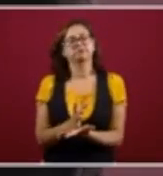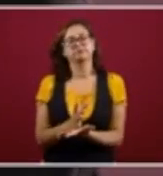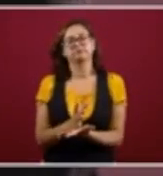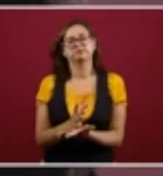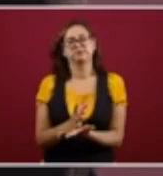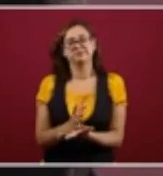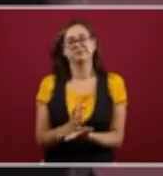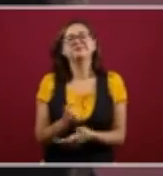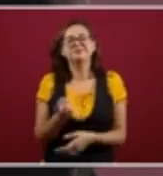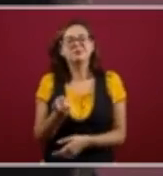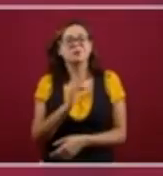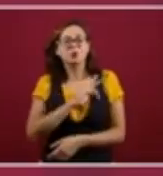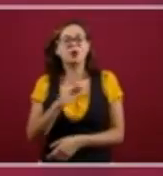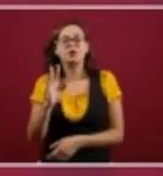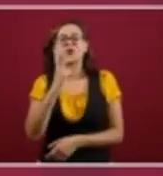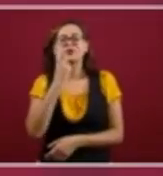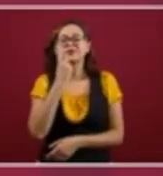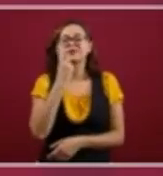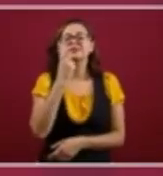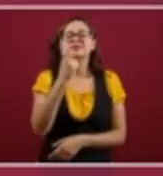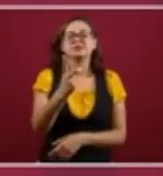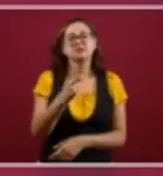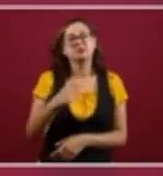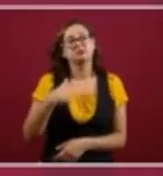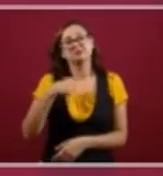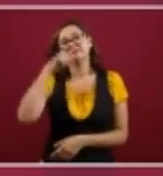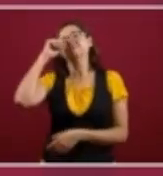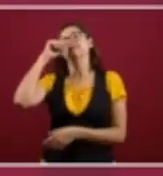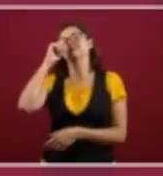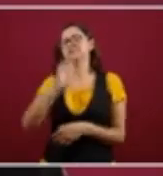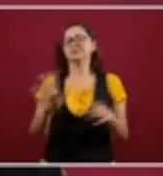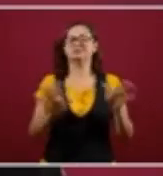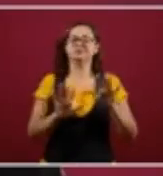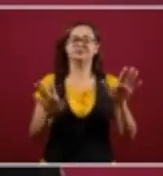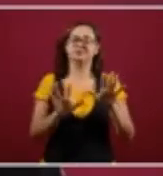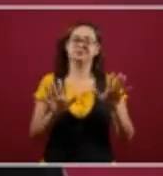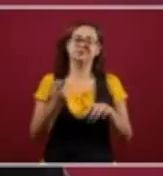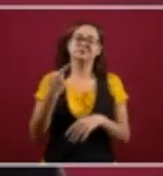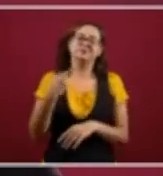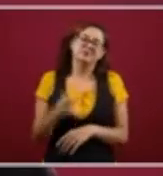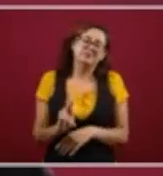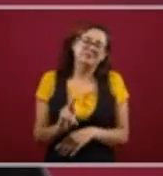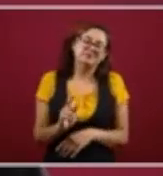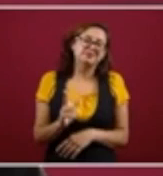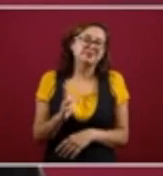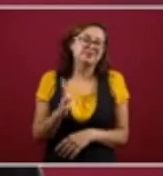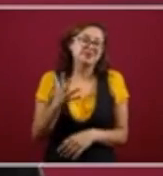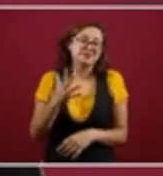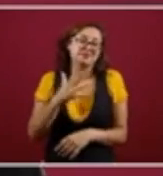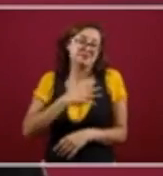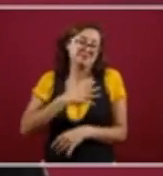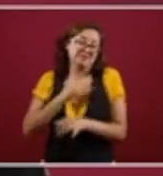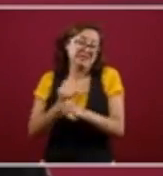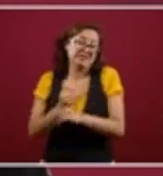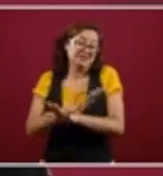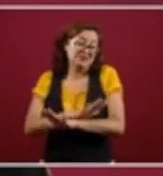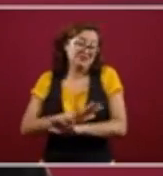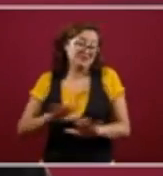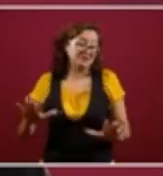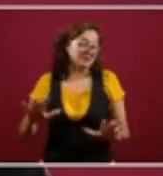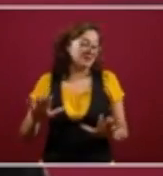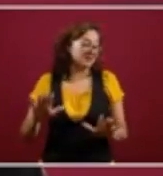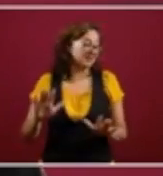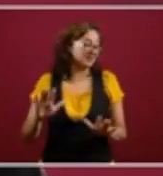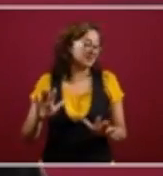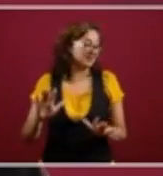Aquí sí lo puedo decir y no es para presumir, pero la información que tengo